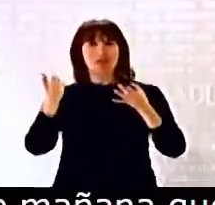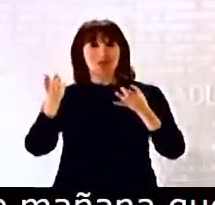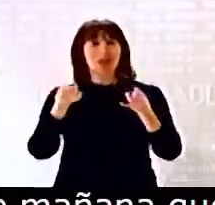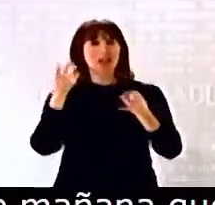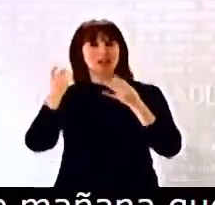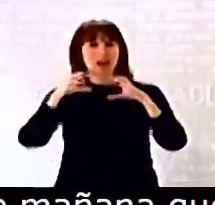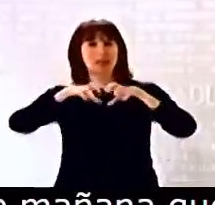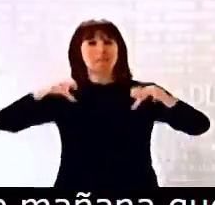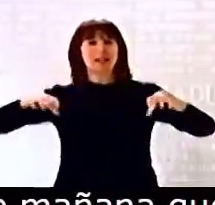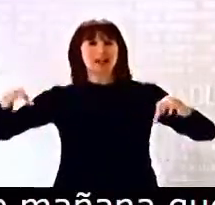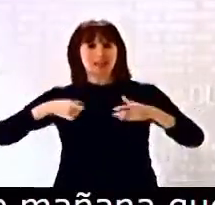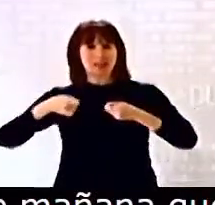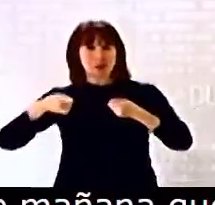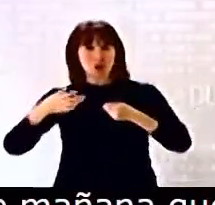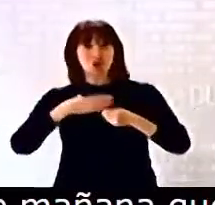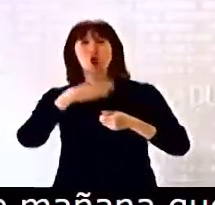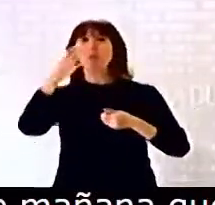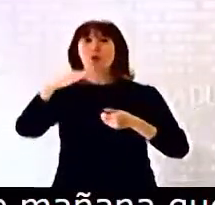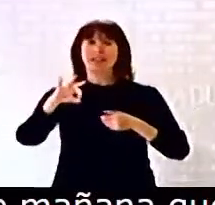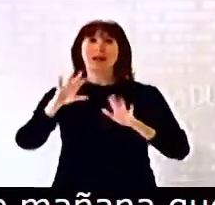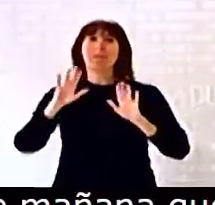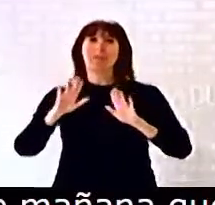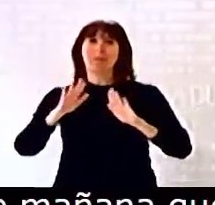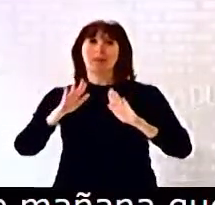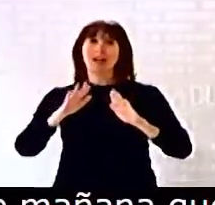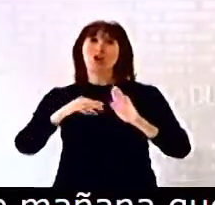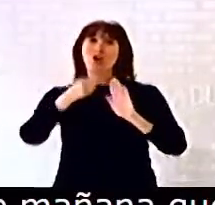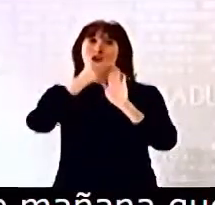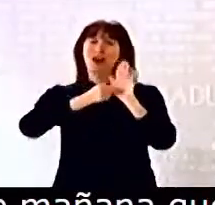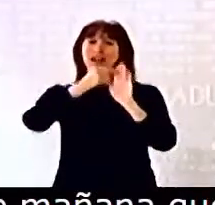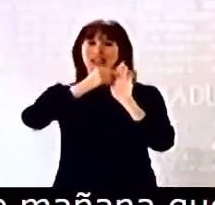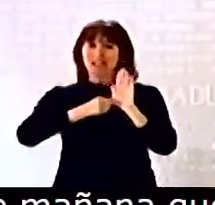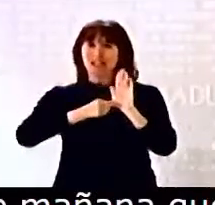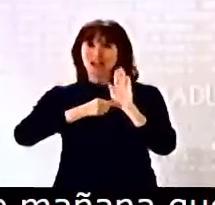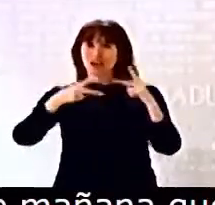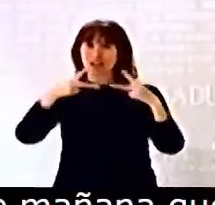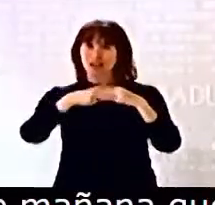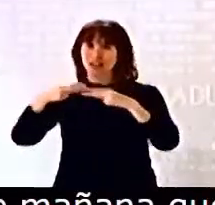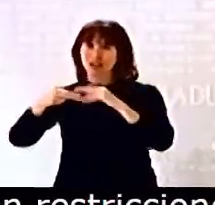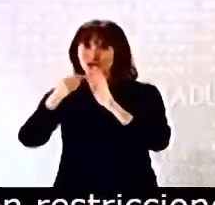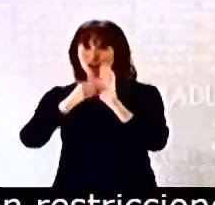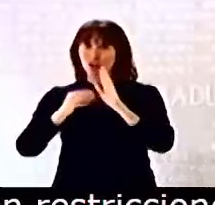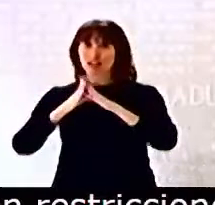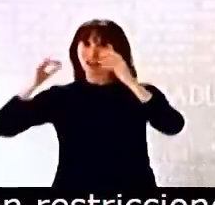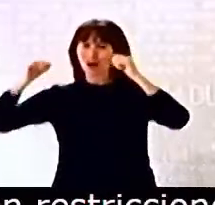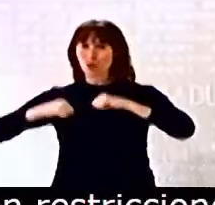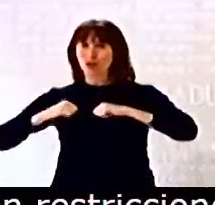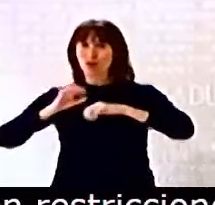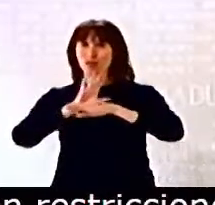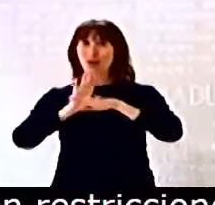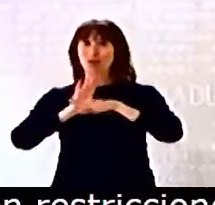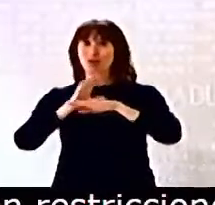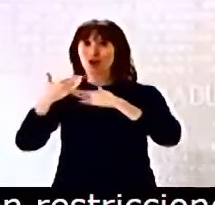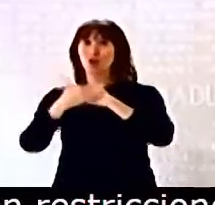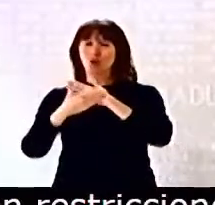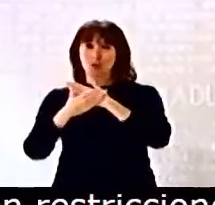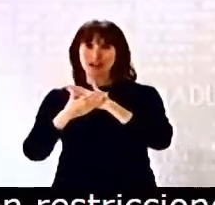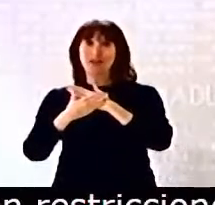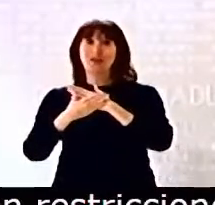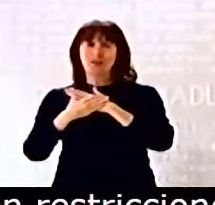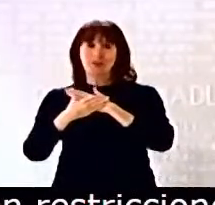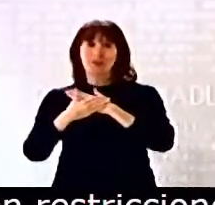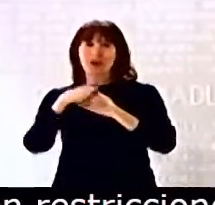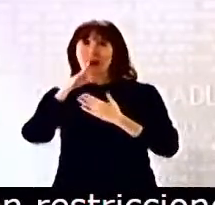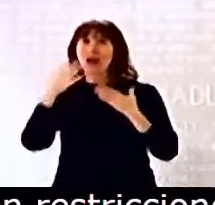en los mercadillos, con las restricciones que establece los acuerdos de Consejo de Gobierno que están vigentes en